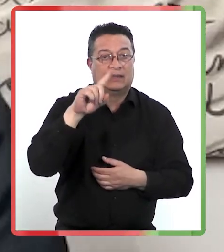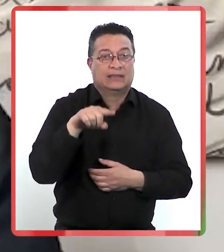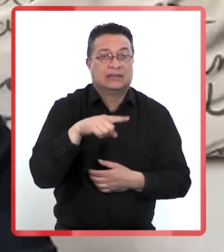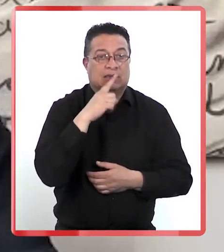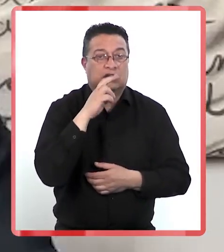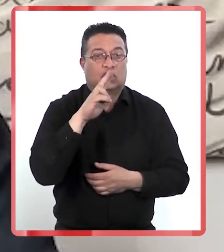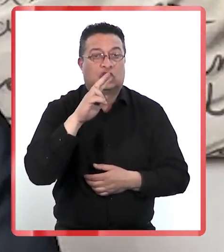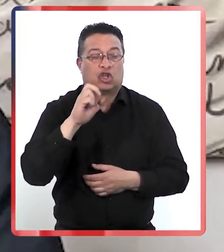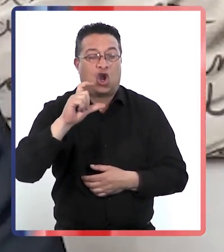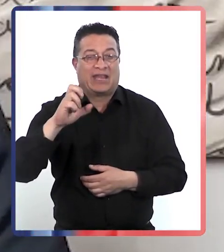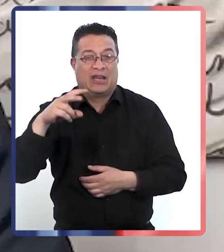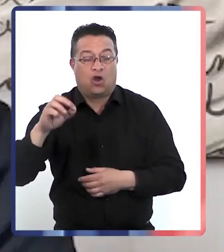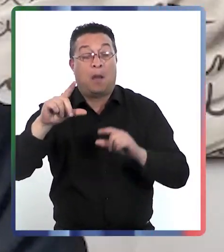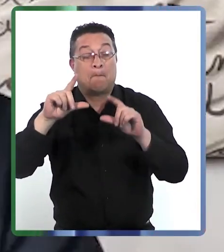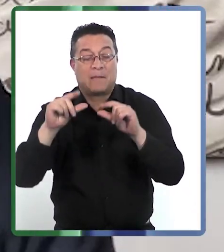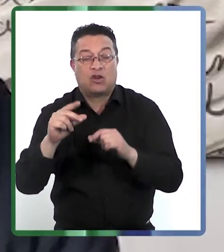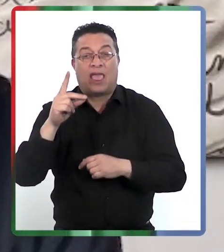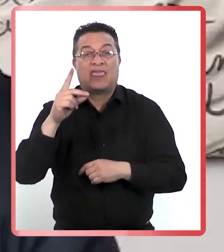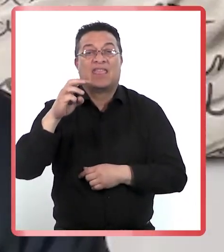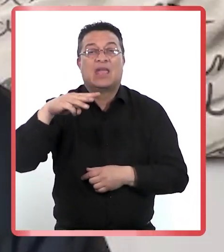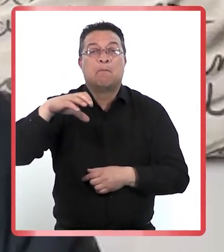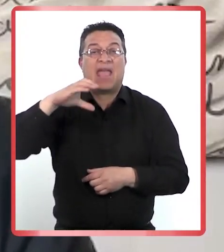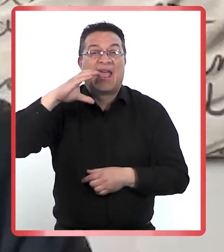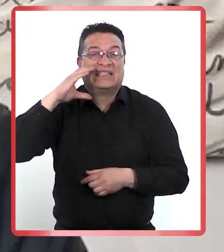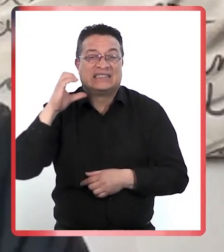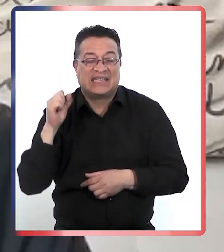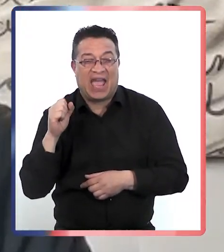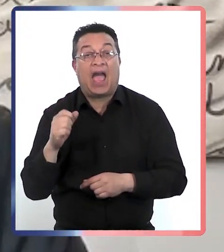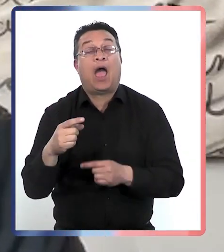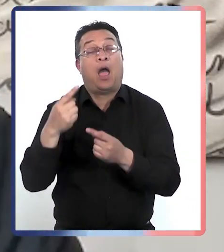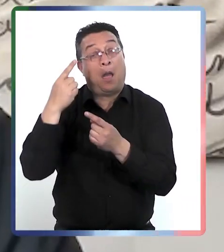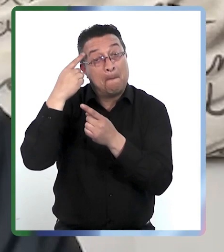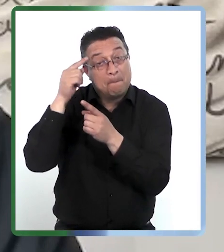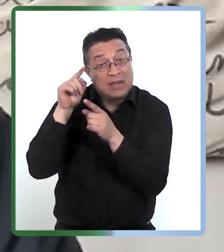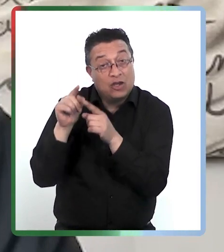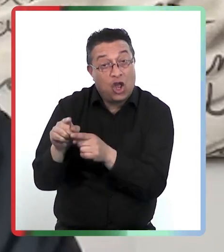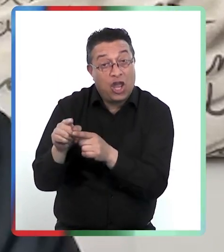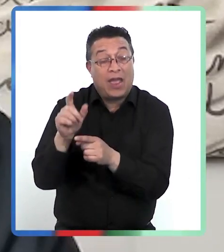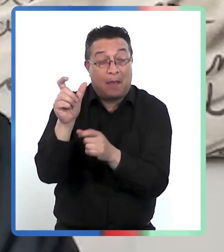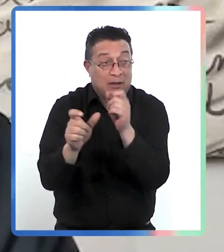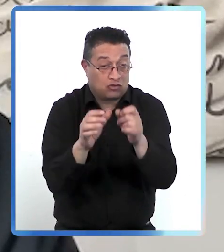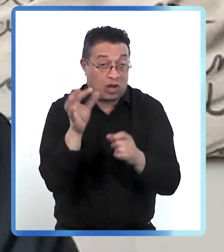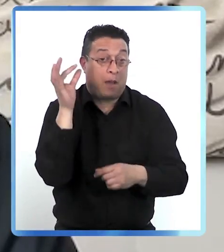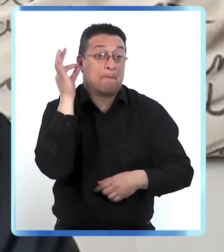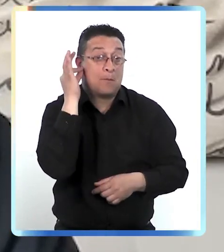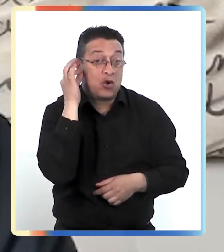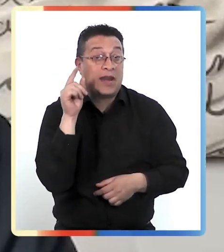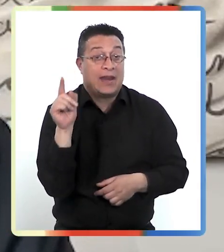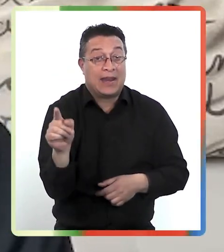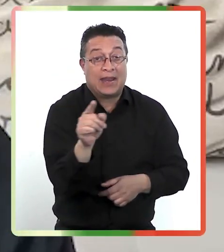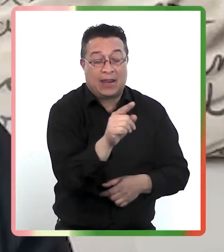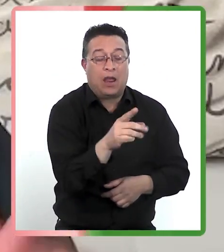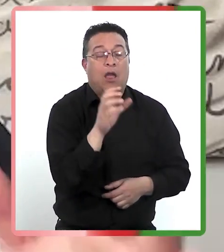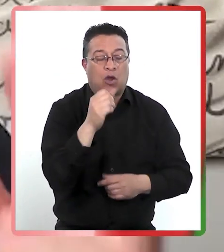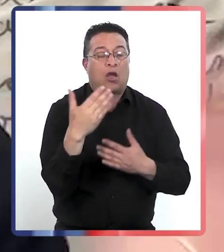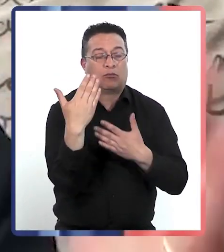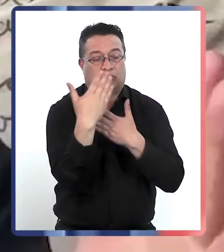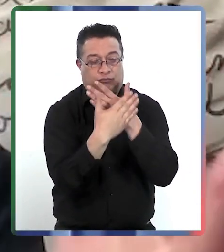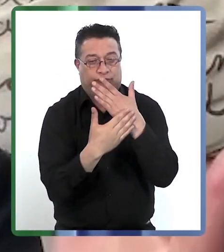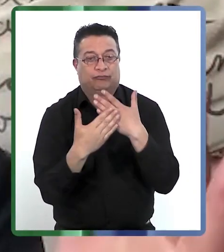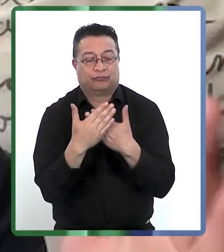para ver si eso hace que tengan menos demencia. Que no lo hace, pero sí se ha visto que aquellas, por ejemplo, mujeres tendrían